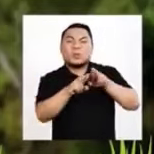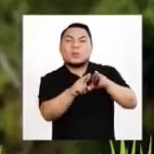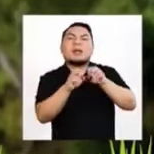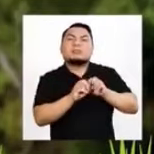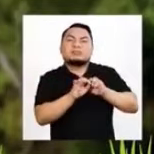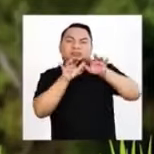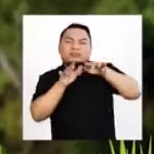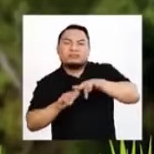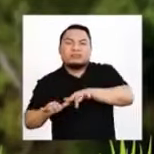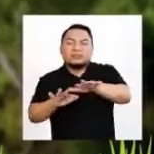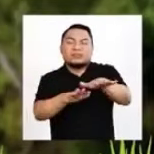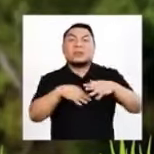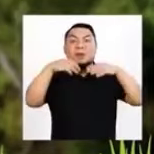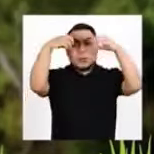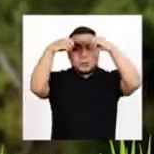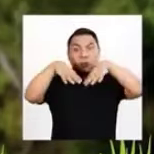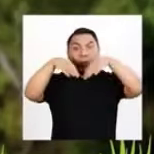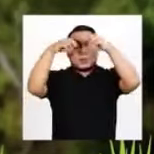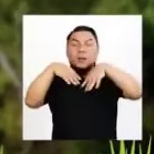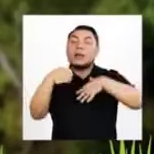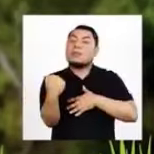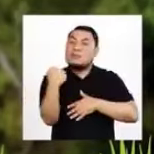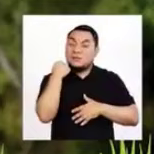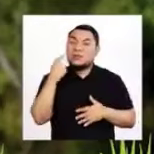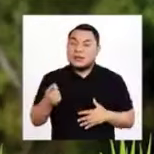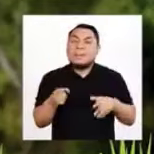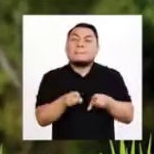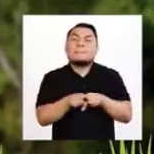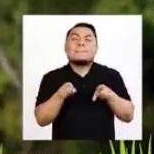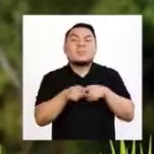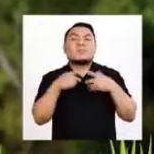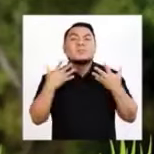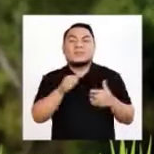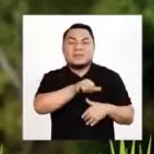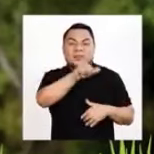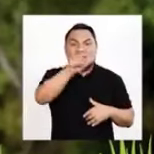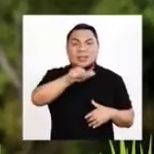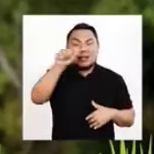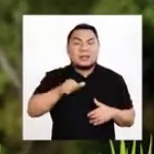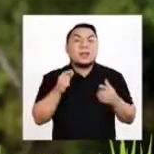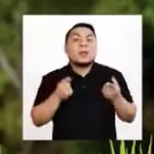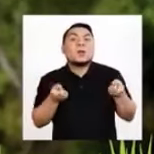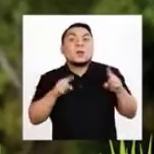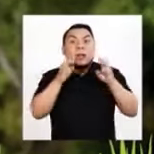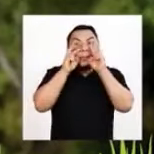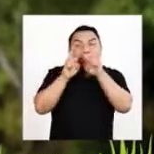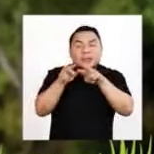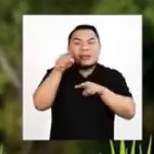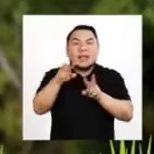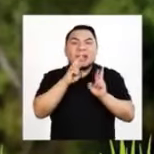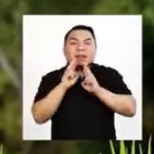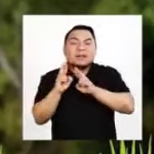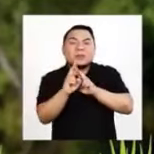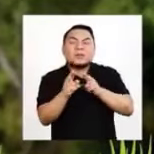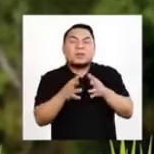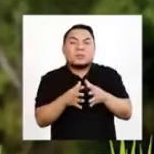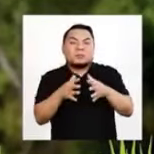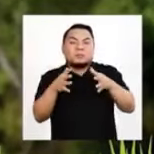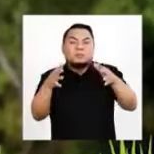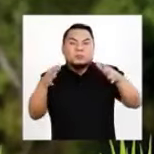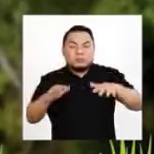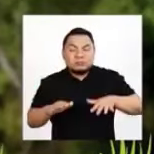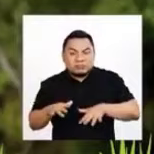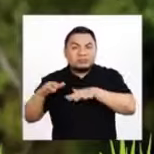los desbordes del río. Las lluvias son bien intensas en zonas altoandinas. Y cuando vemos que el